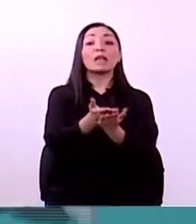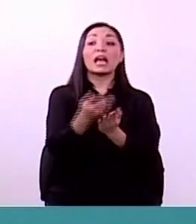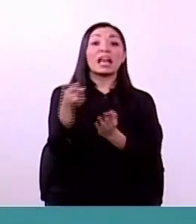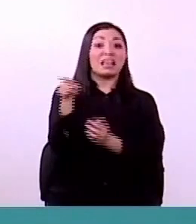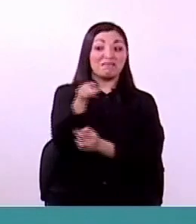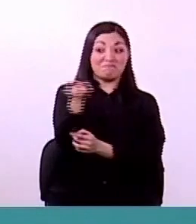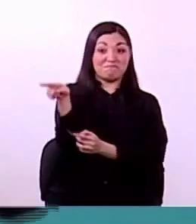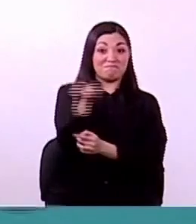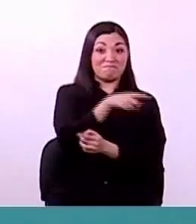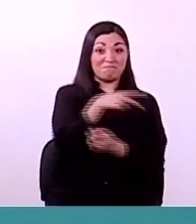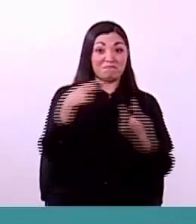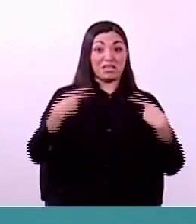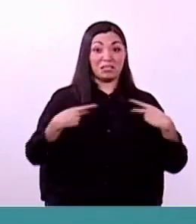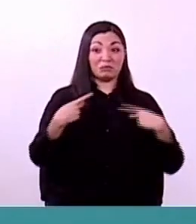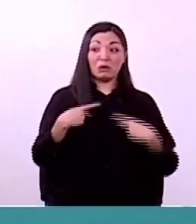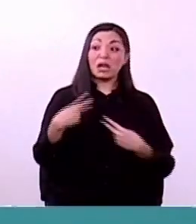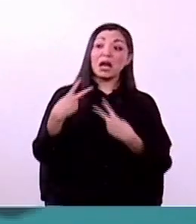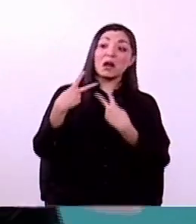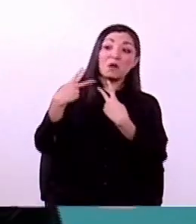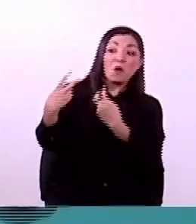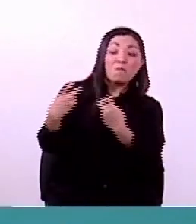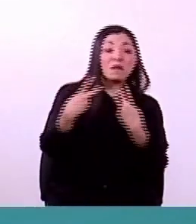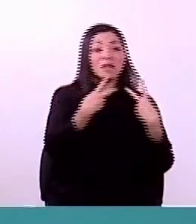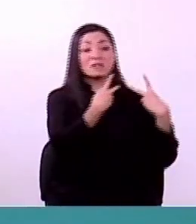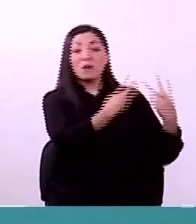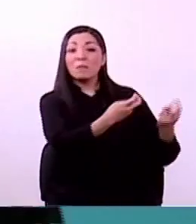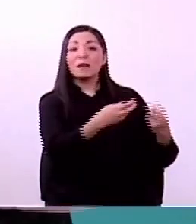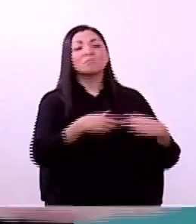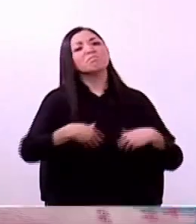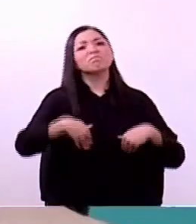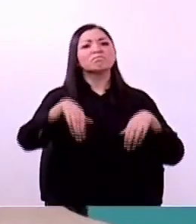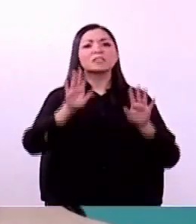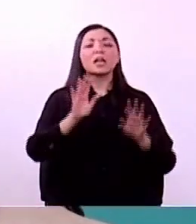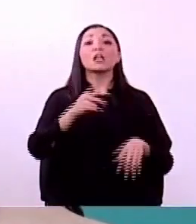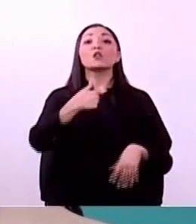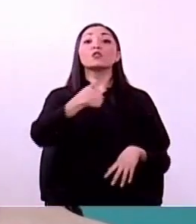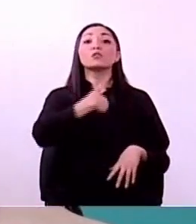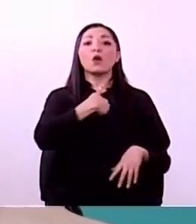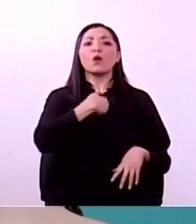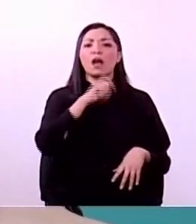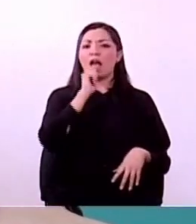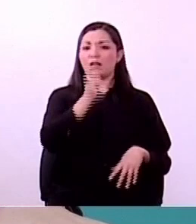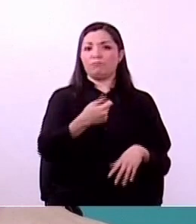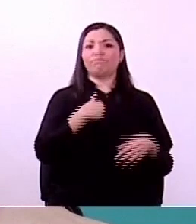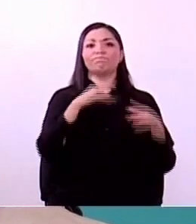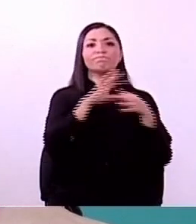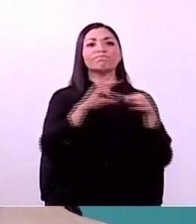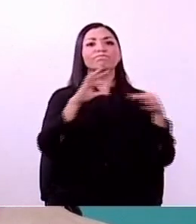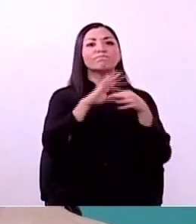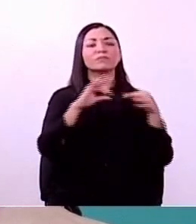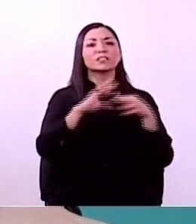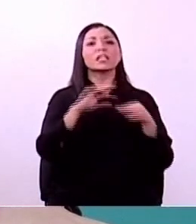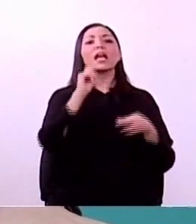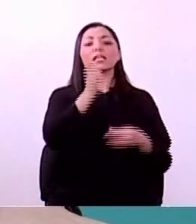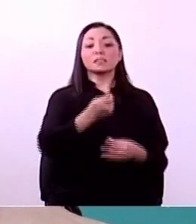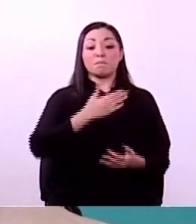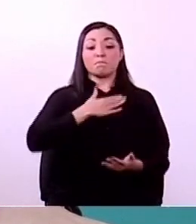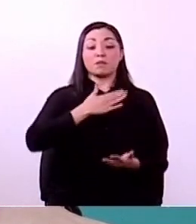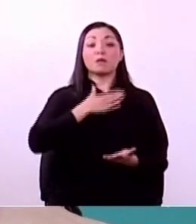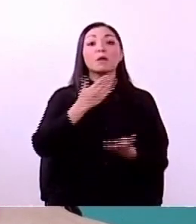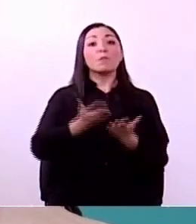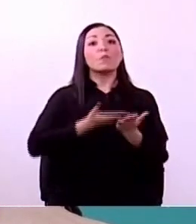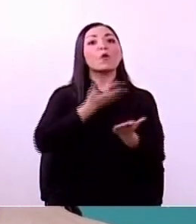robando, su servidora dará respuesta de cómo vamos a atacar el robo terrible que hacen. Mientras ellos